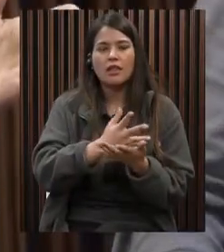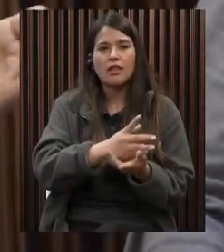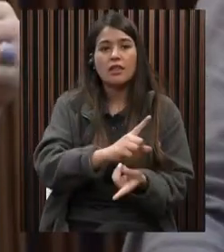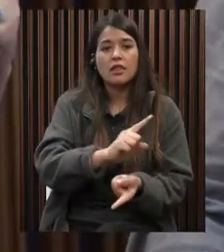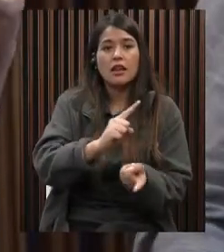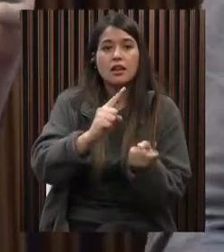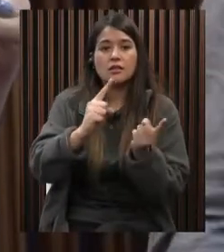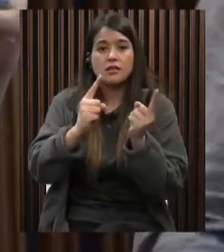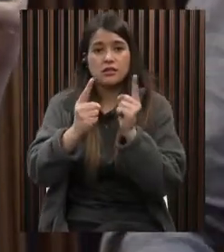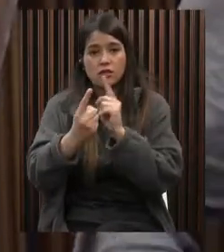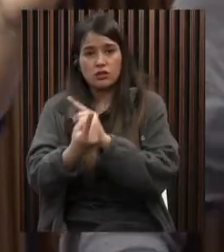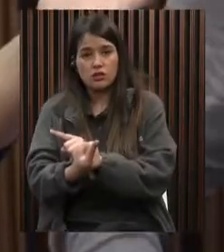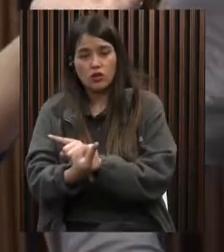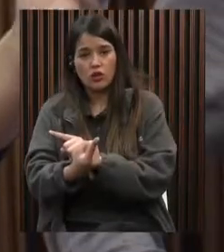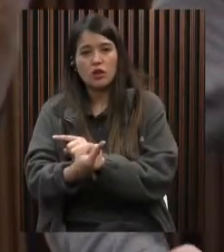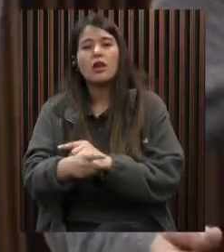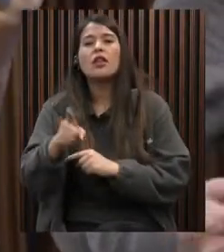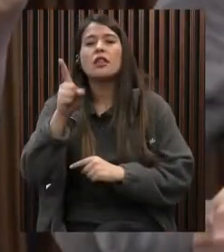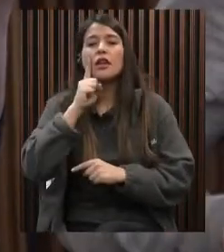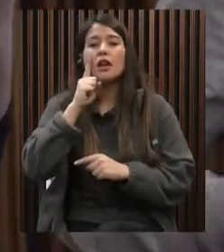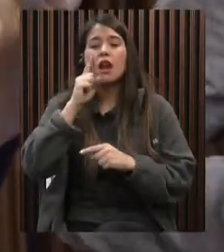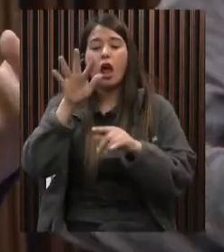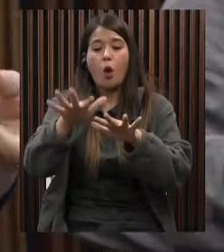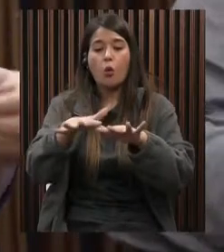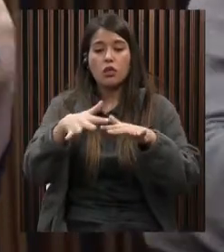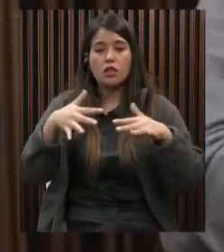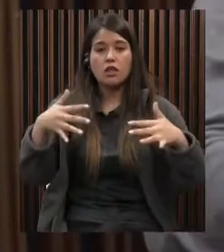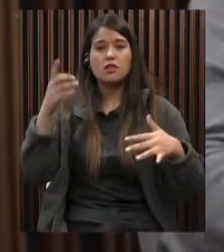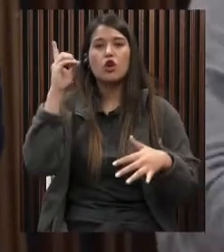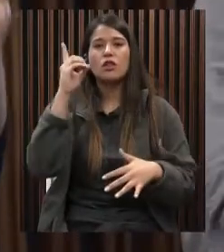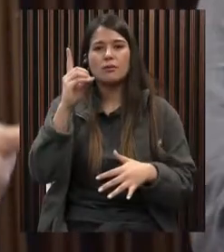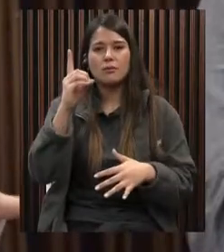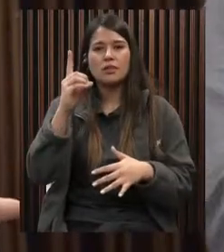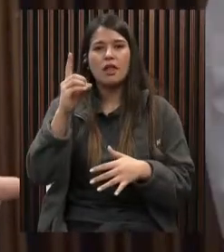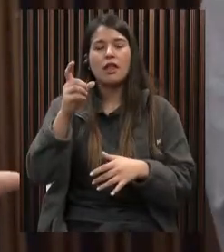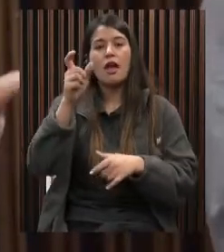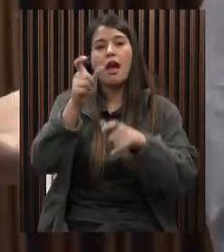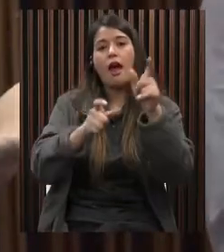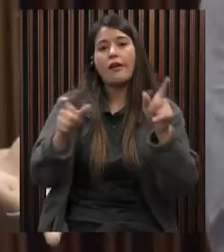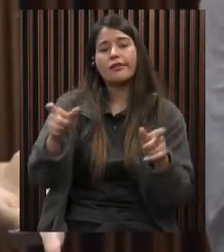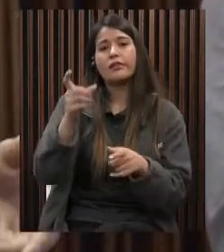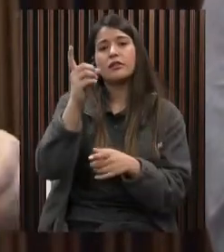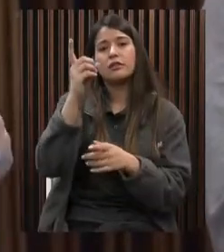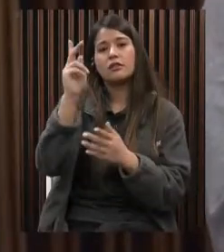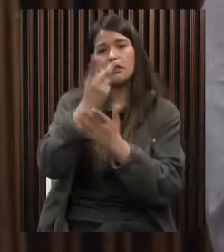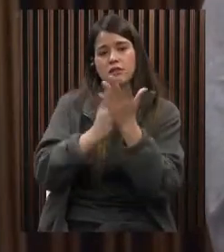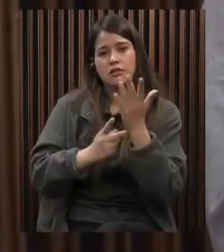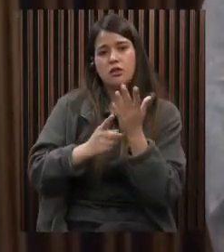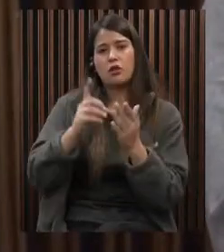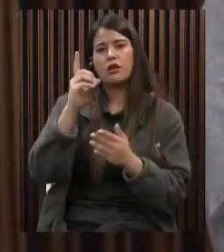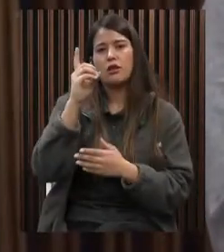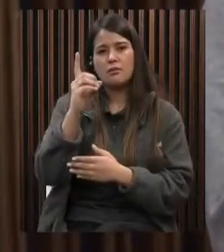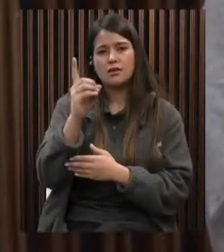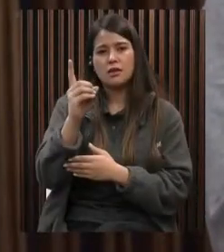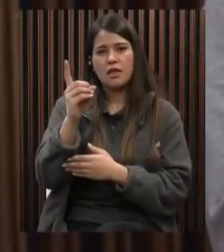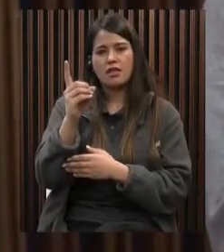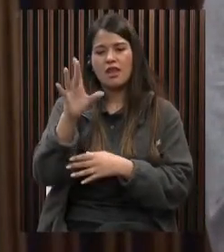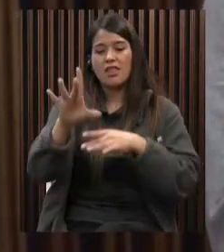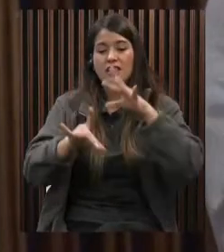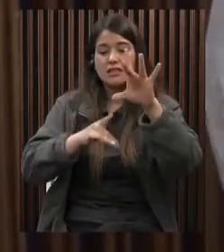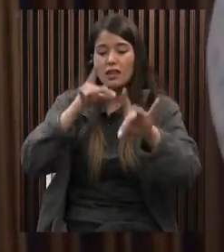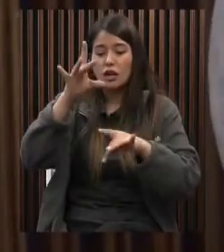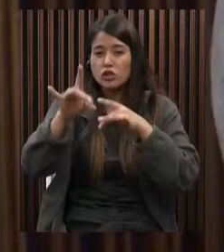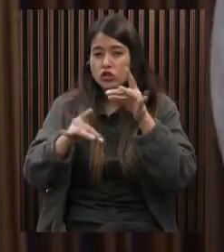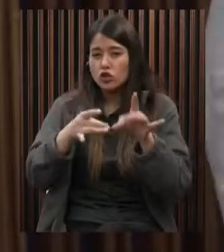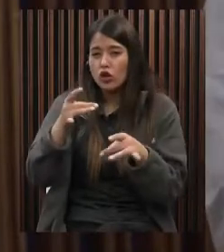desde tener una audiencia con discapacidad hacia artistas con discapacidad, miembros de las curatorías,